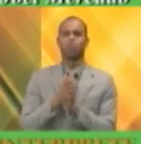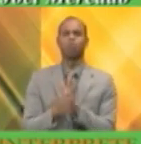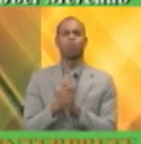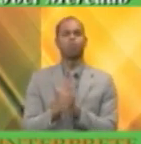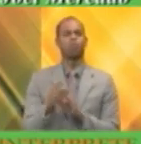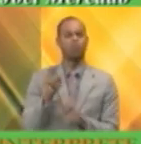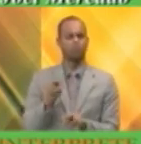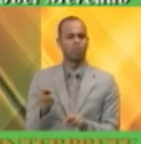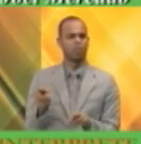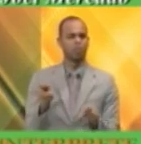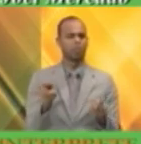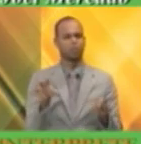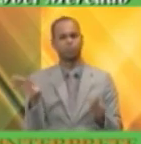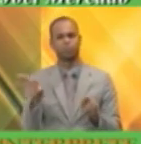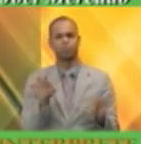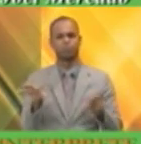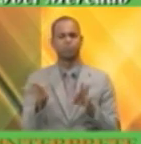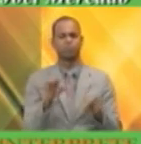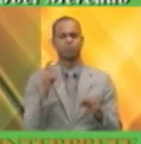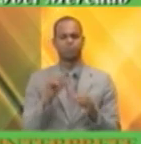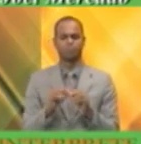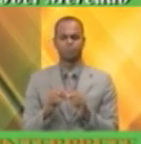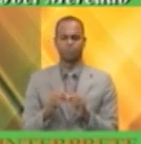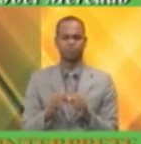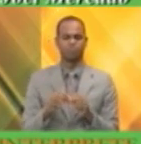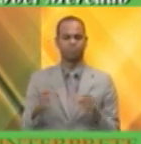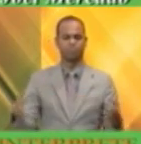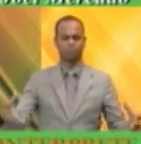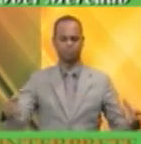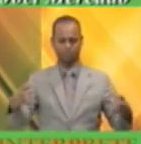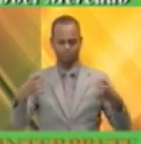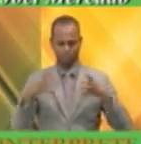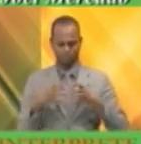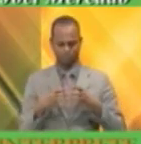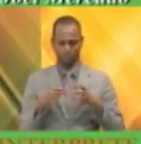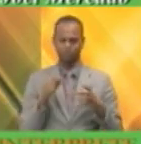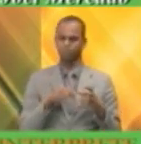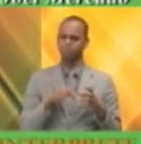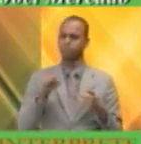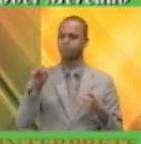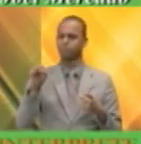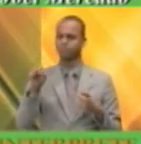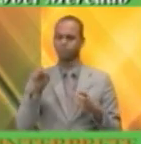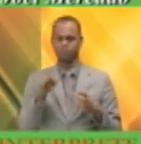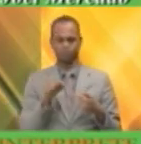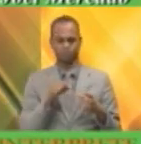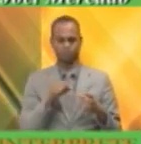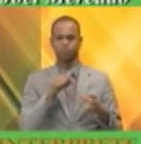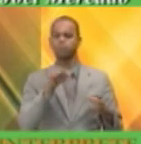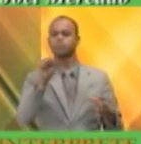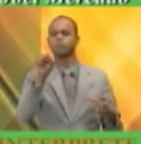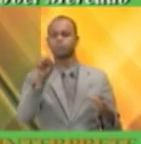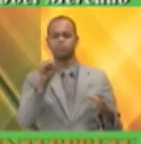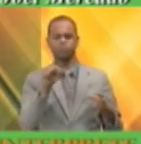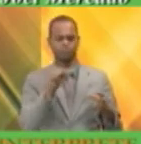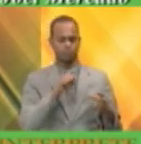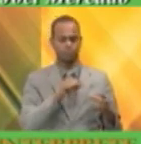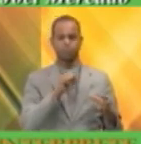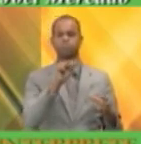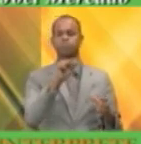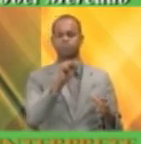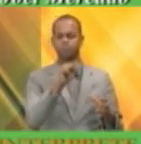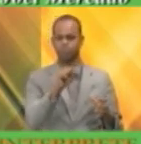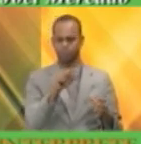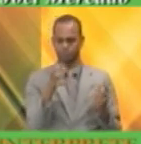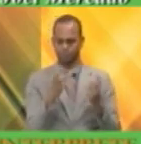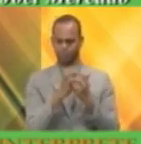para nosotros distribuirlo en que nosotros consideremos que pueda dar mejor resultado. ¿Usted ve? Pero no